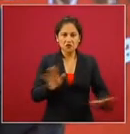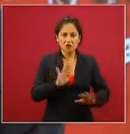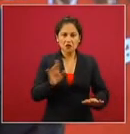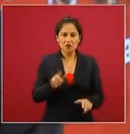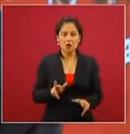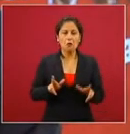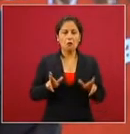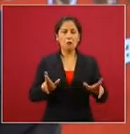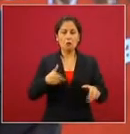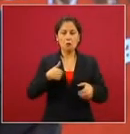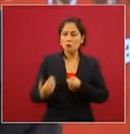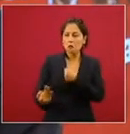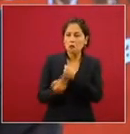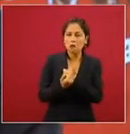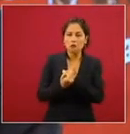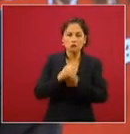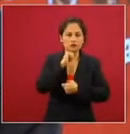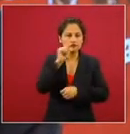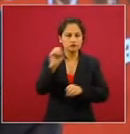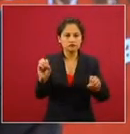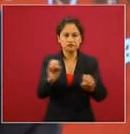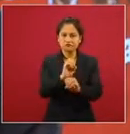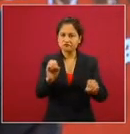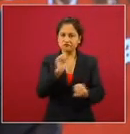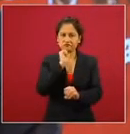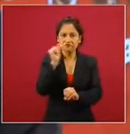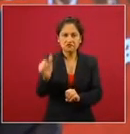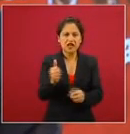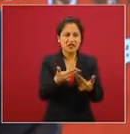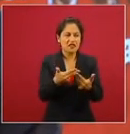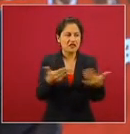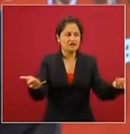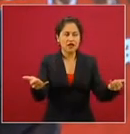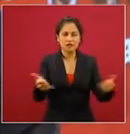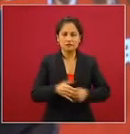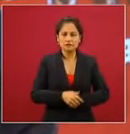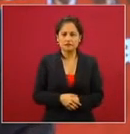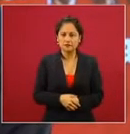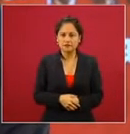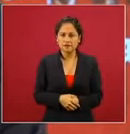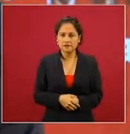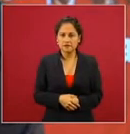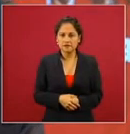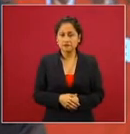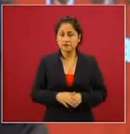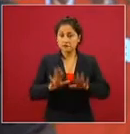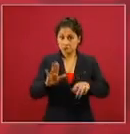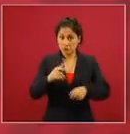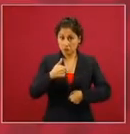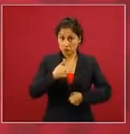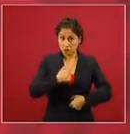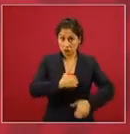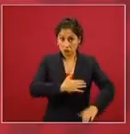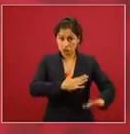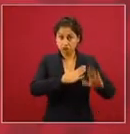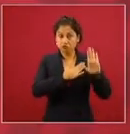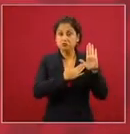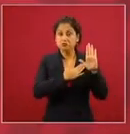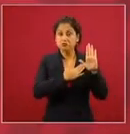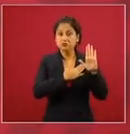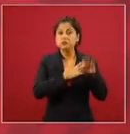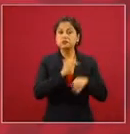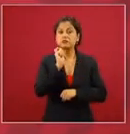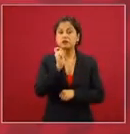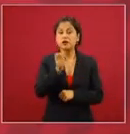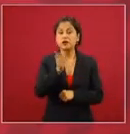haber fueros para nadie. Y sí les puedo garantizar que no se mete a la